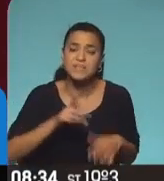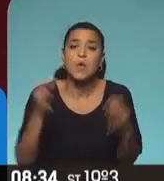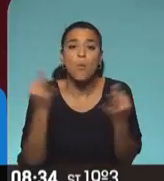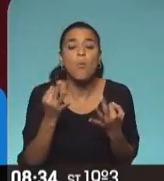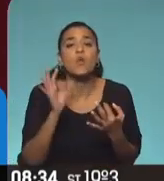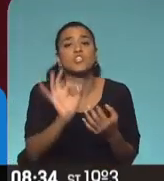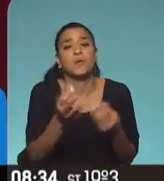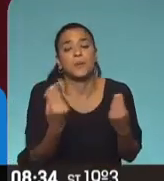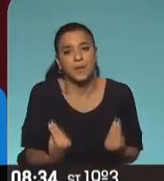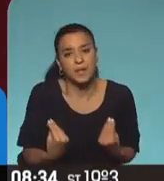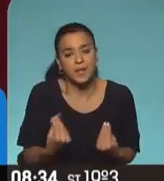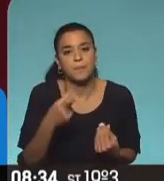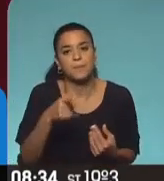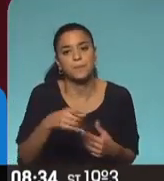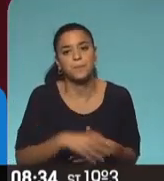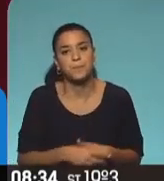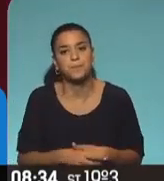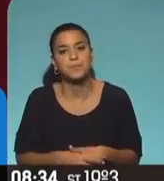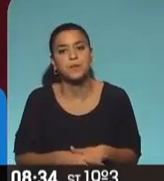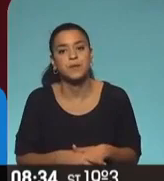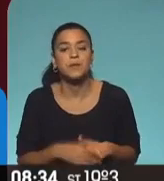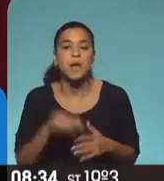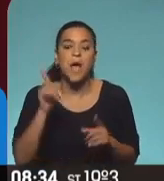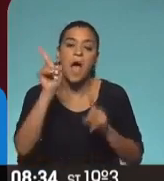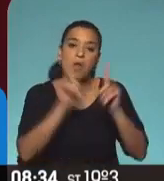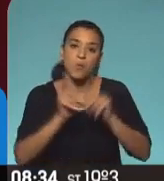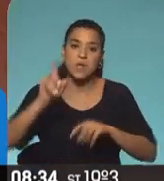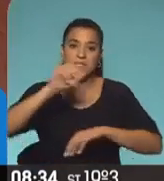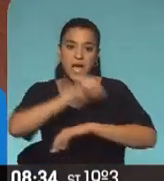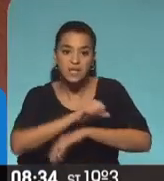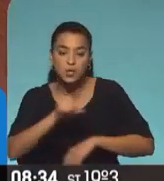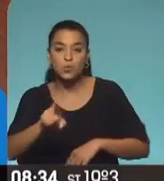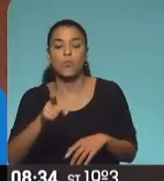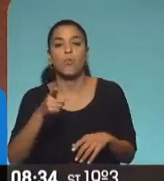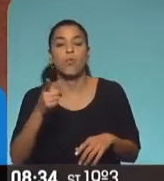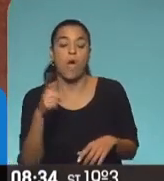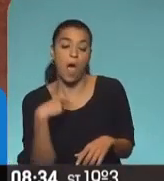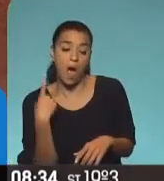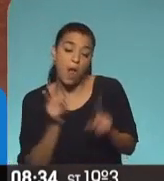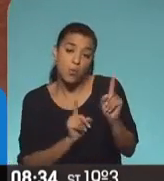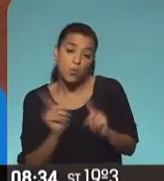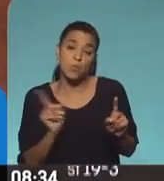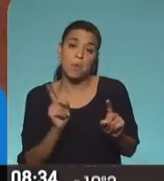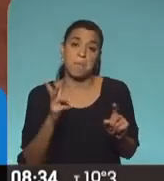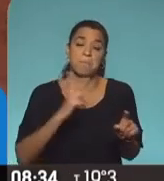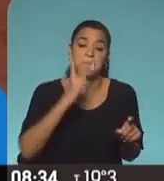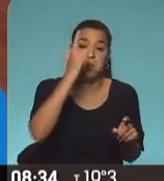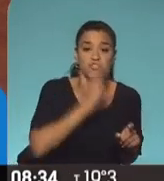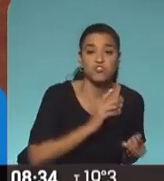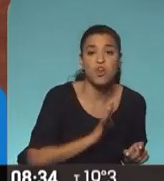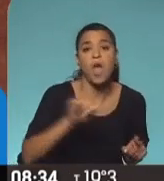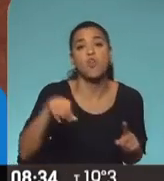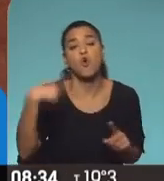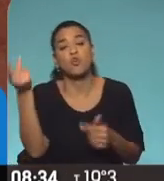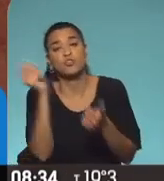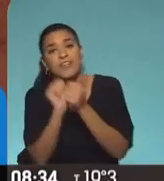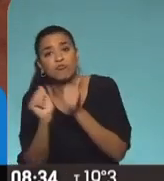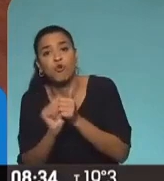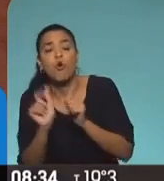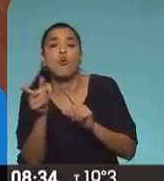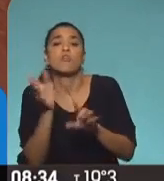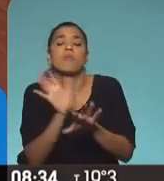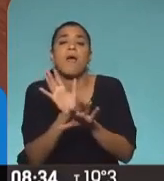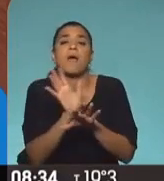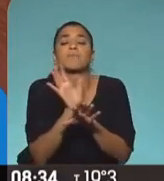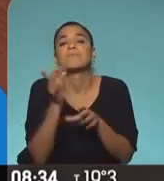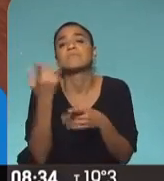saber que se han puesto algunas actitudes algunas de carácter personal otras por historia o transporte digamos por